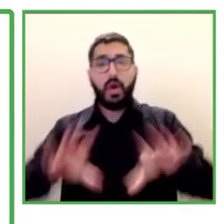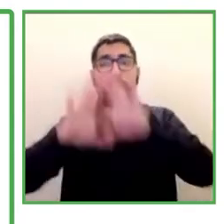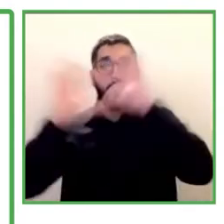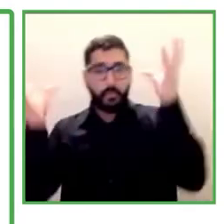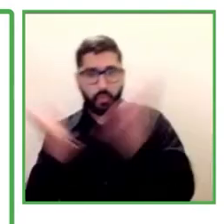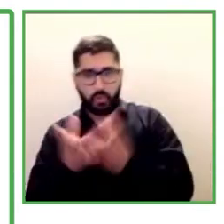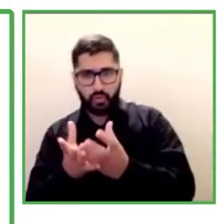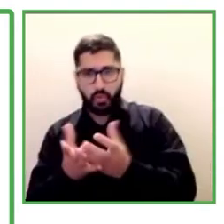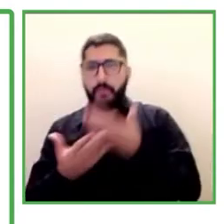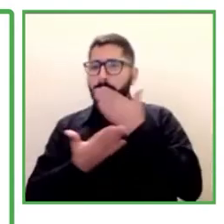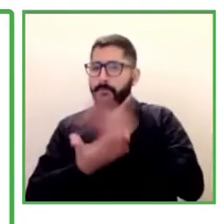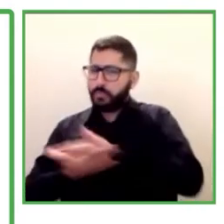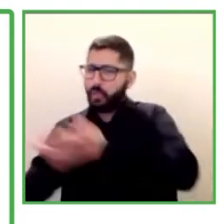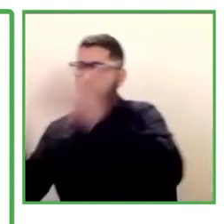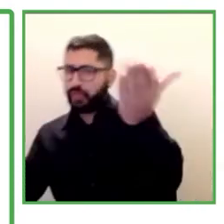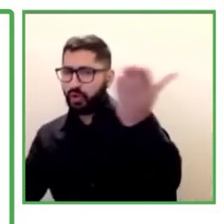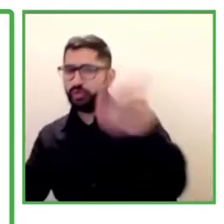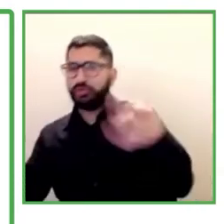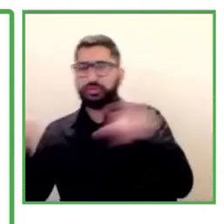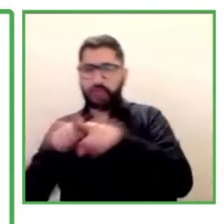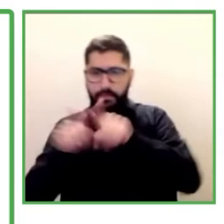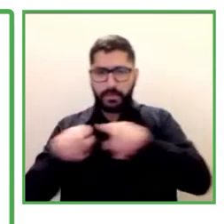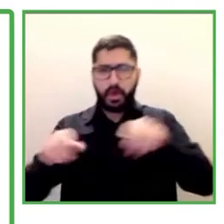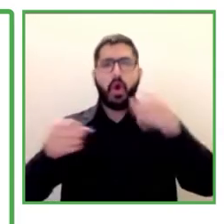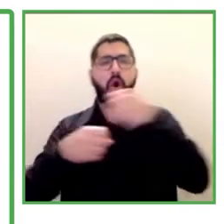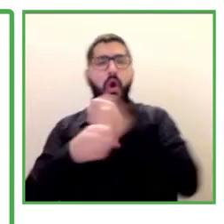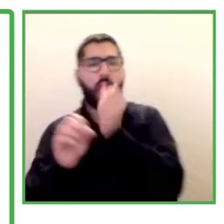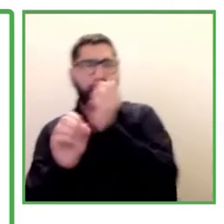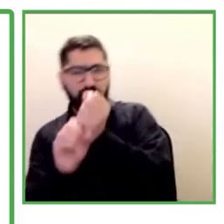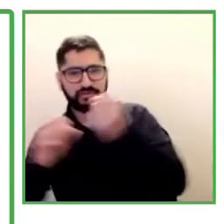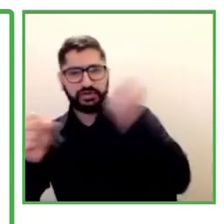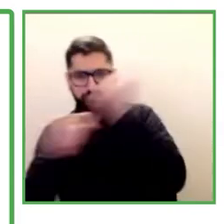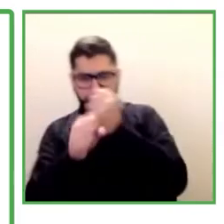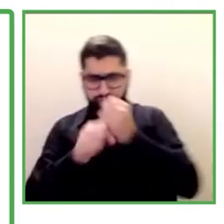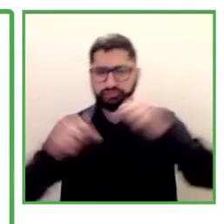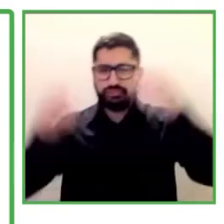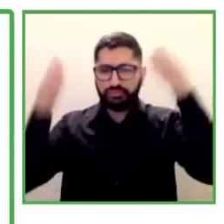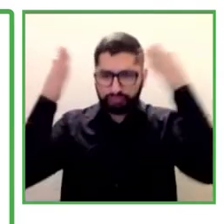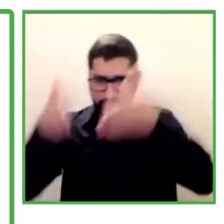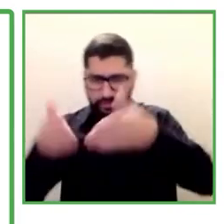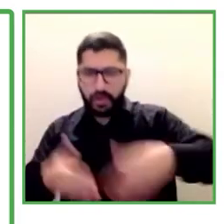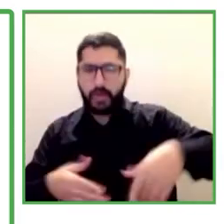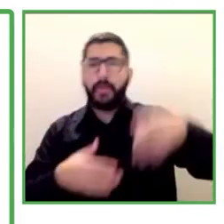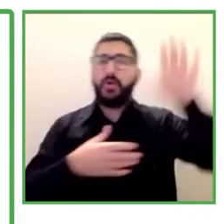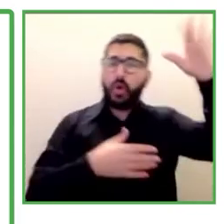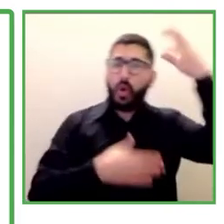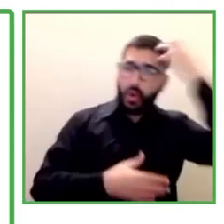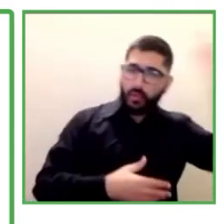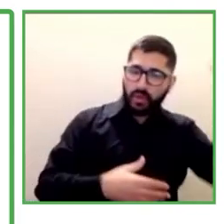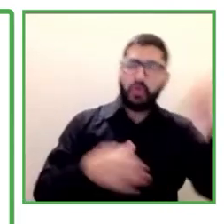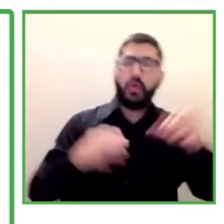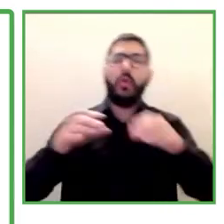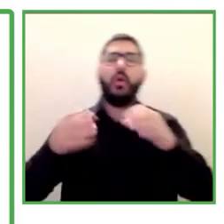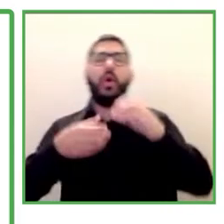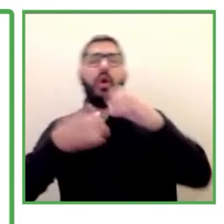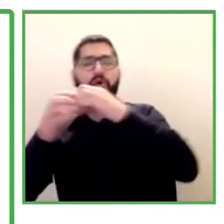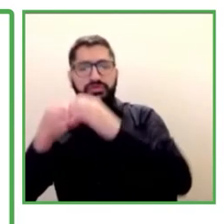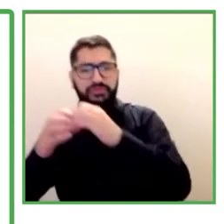de los municipios, las fundaciones, las universidades y las agrupaciones